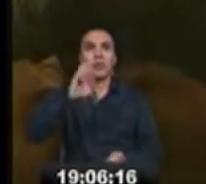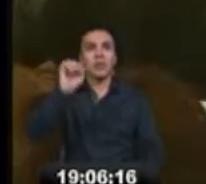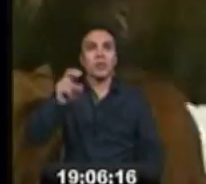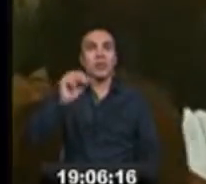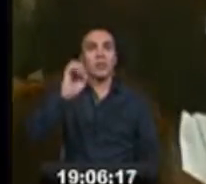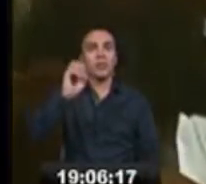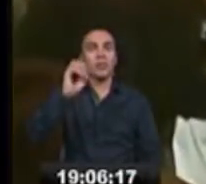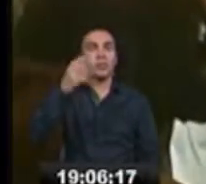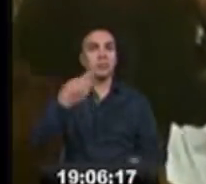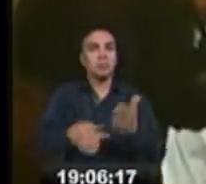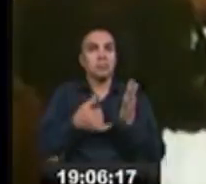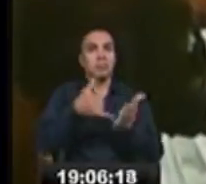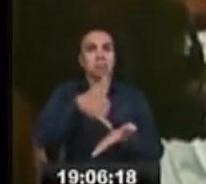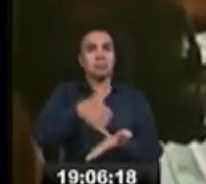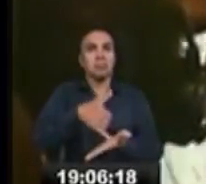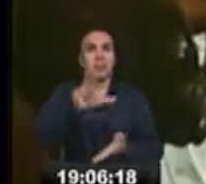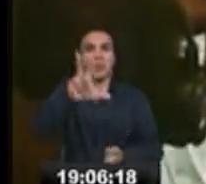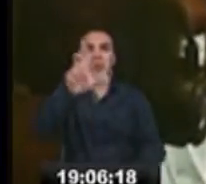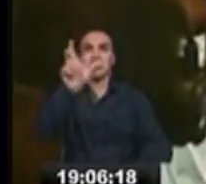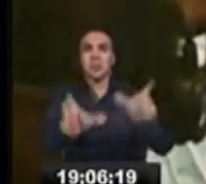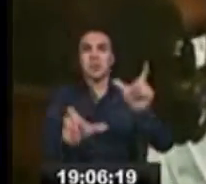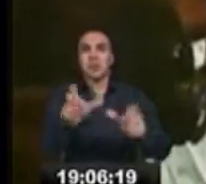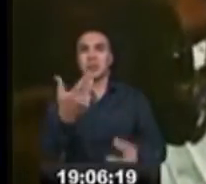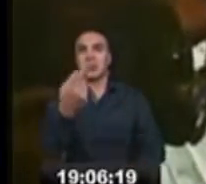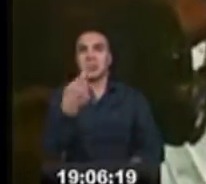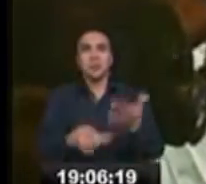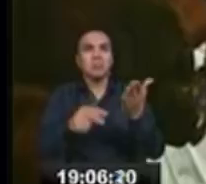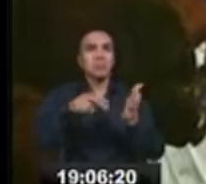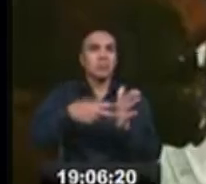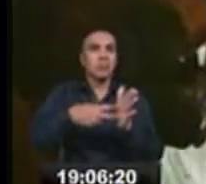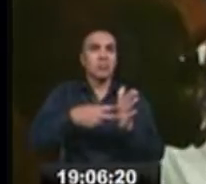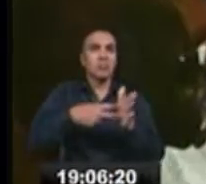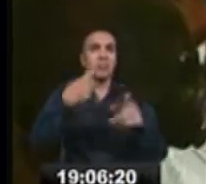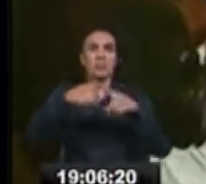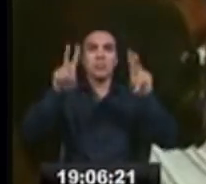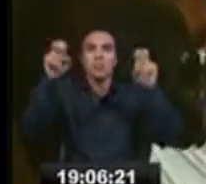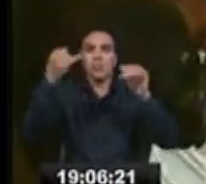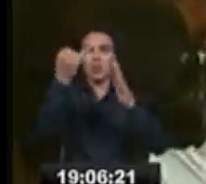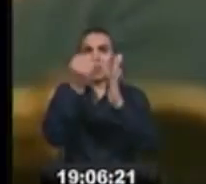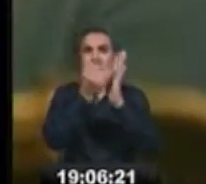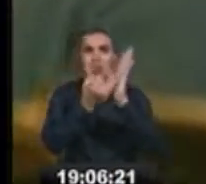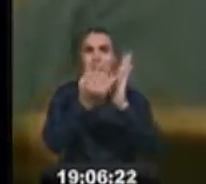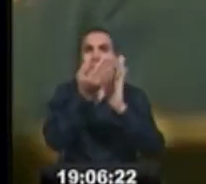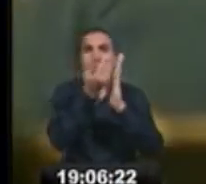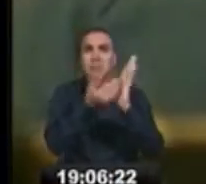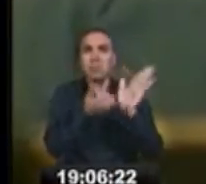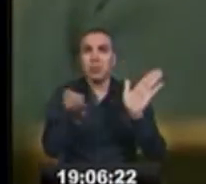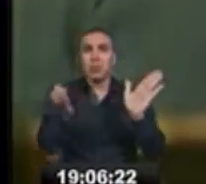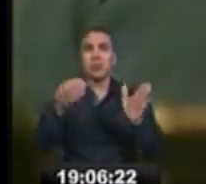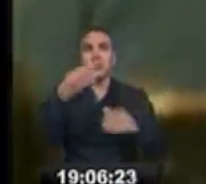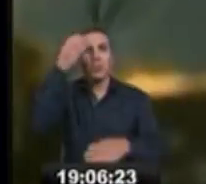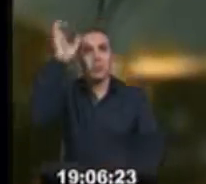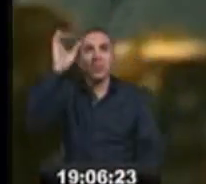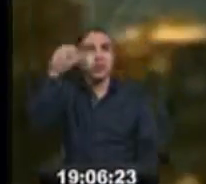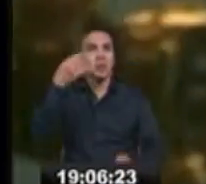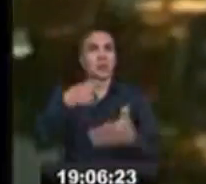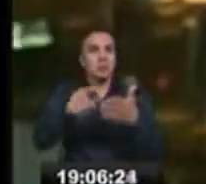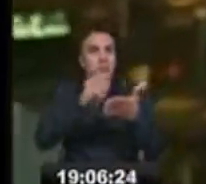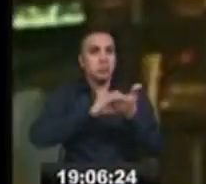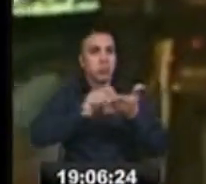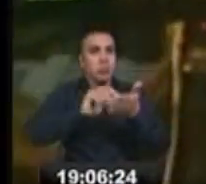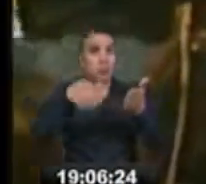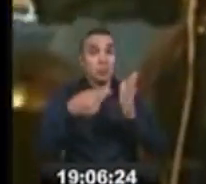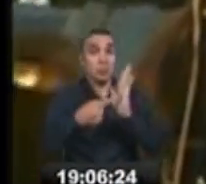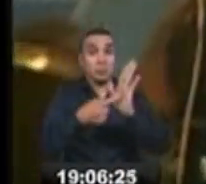Espejo a tres personas que se han destacado en ámbitos como arte y cultura, ciencia y literatura. En